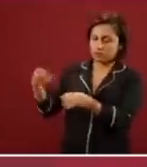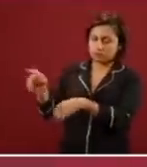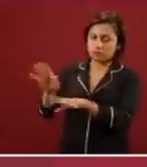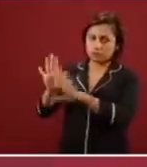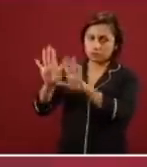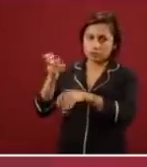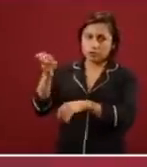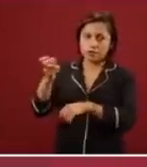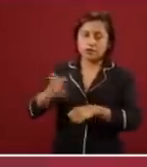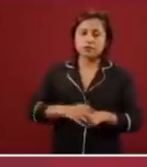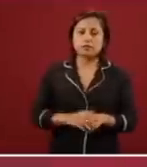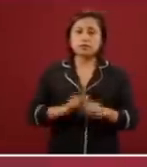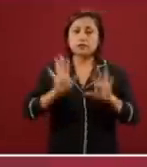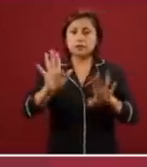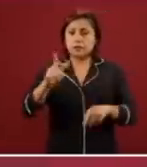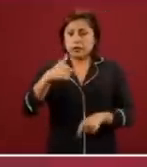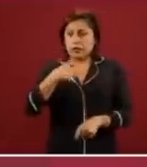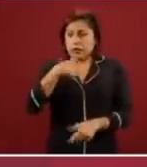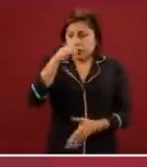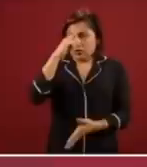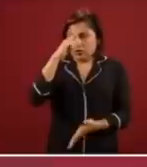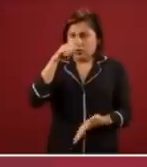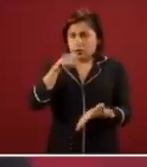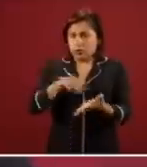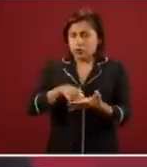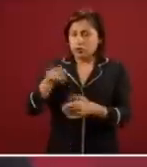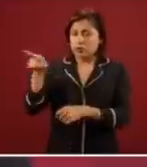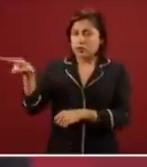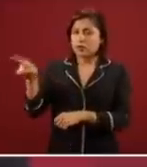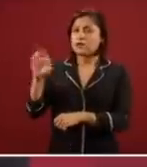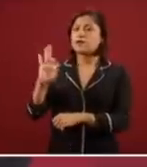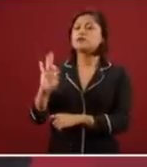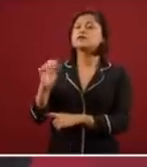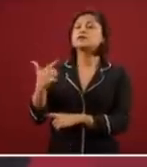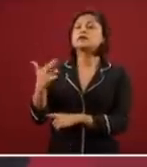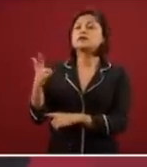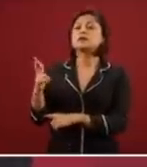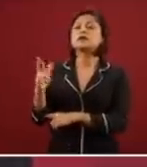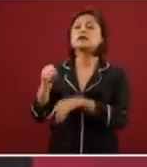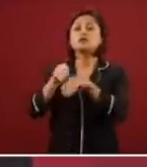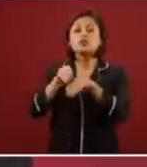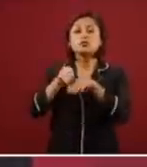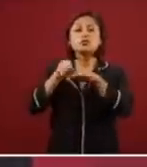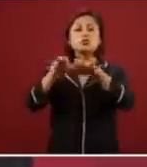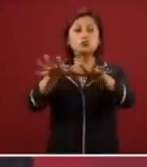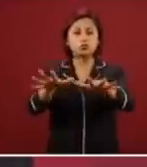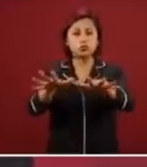la Fiscalía, que ya informó, podría de nuevo